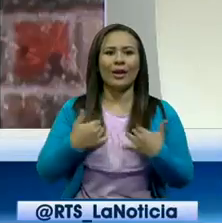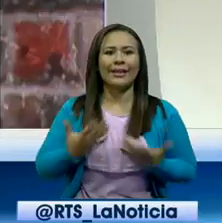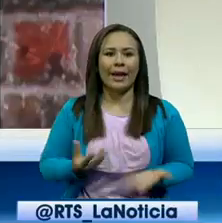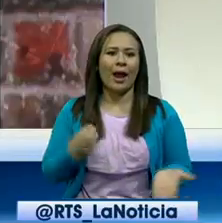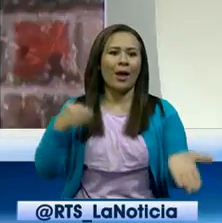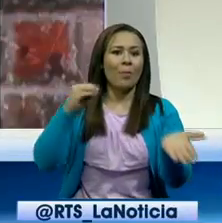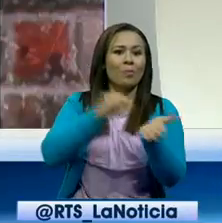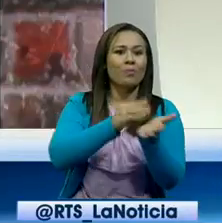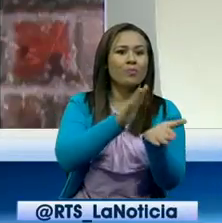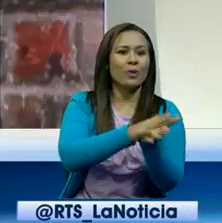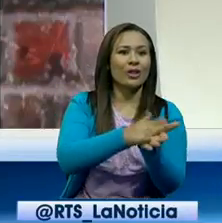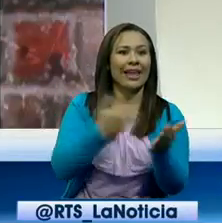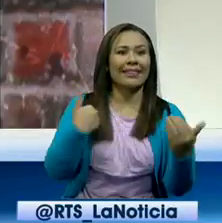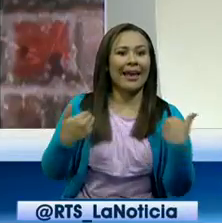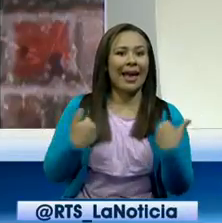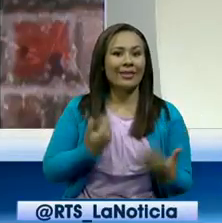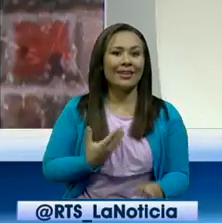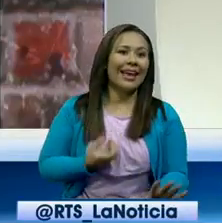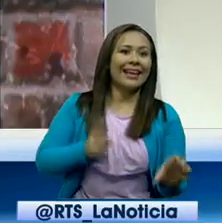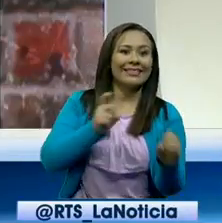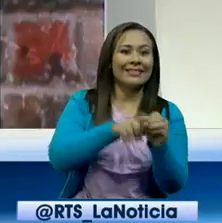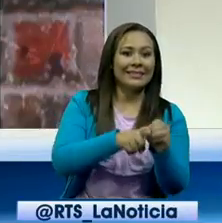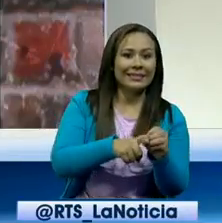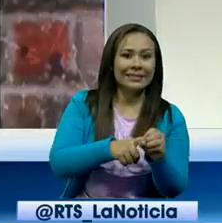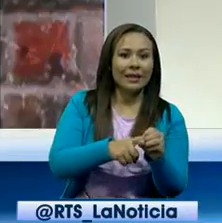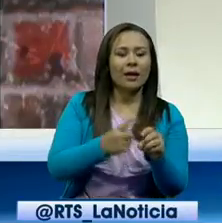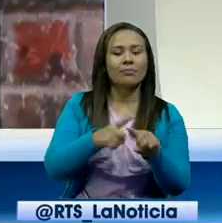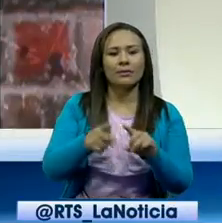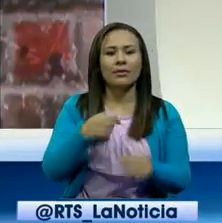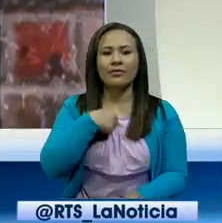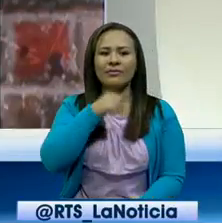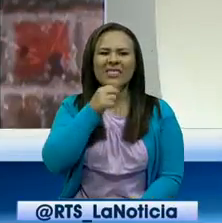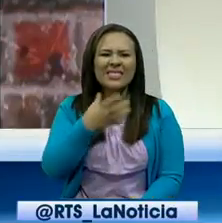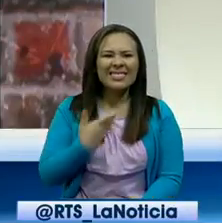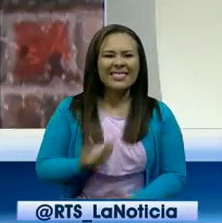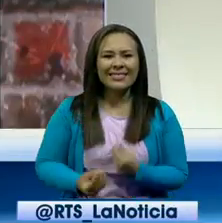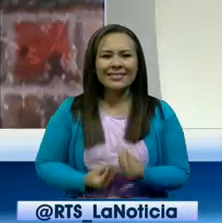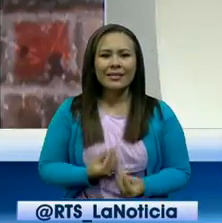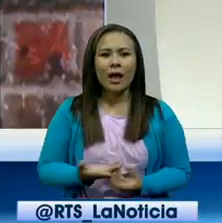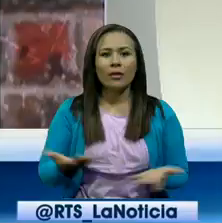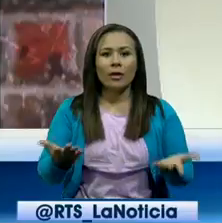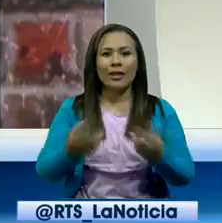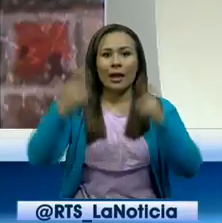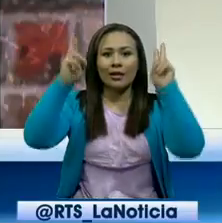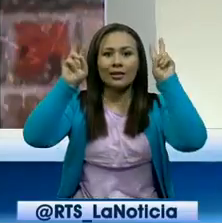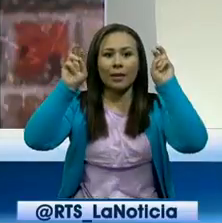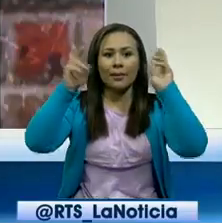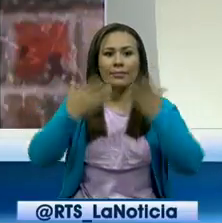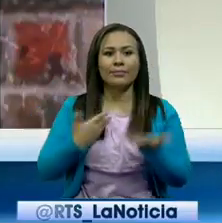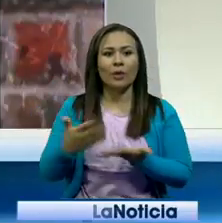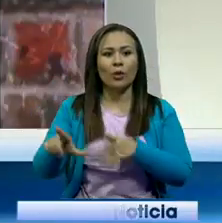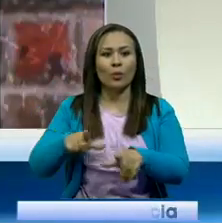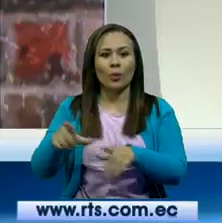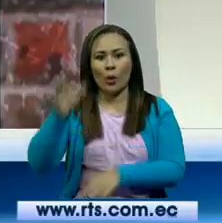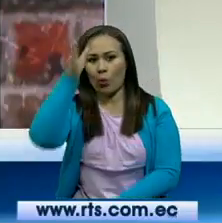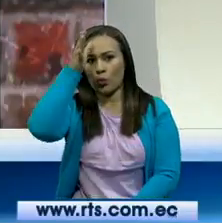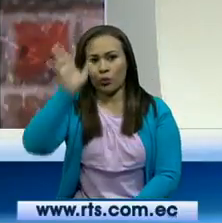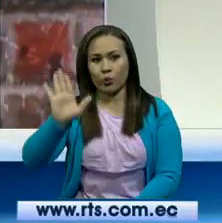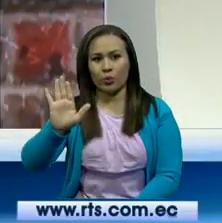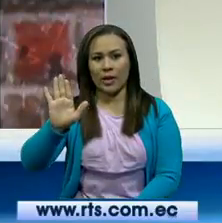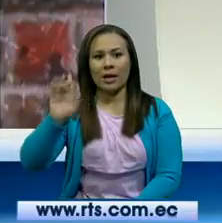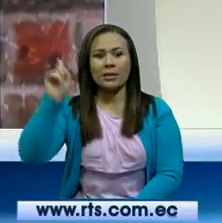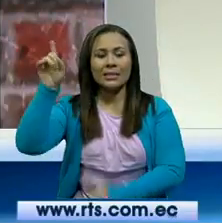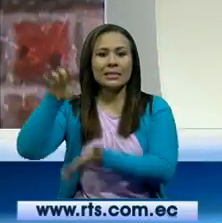quiere tener un espacio lo han encontrado en este caso en nuestra universidad eloy alfaro el departamento de cultura donde